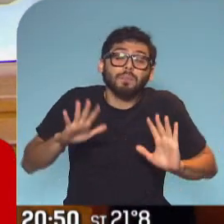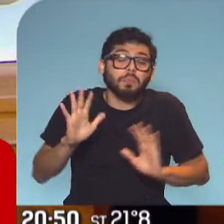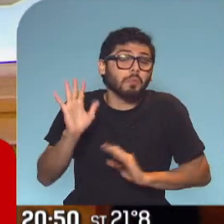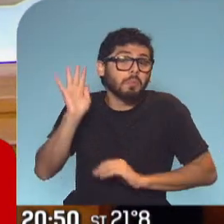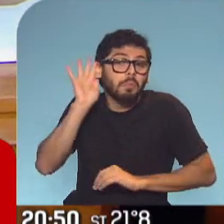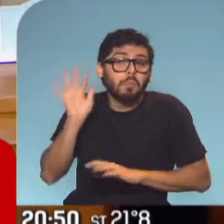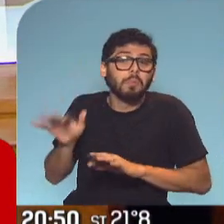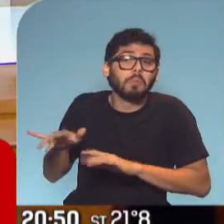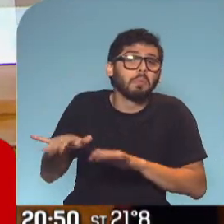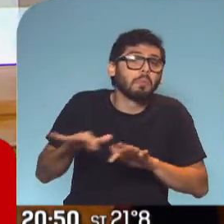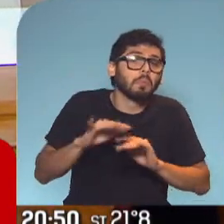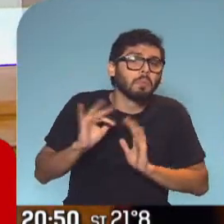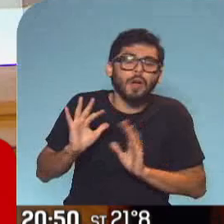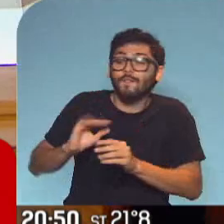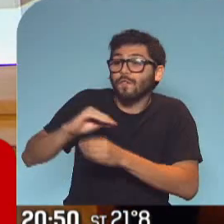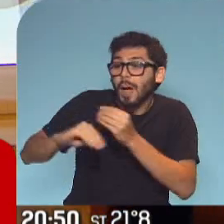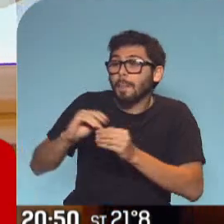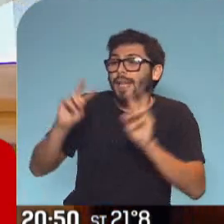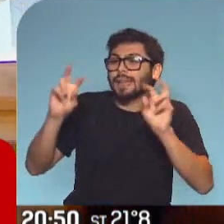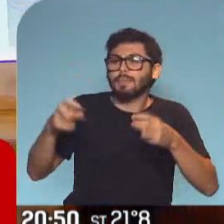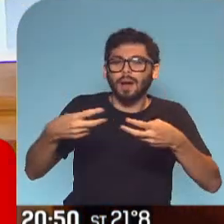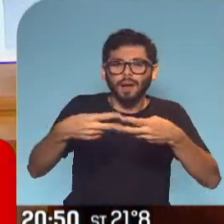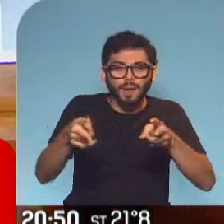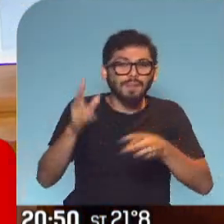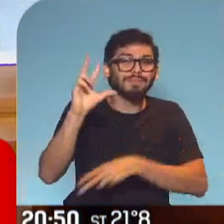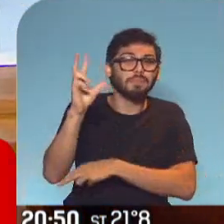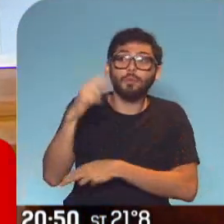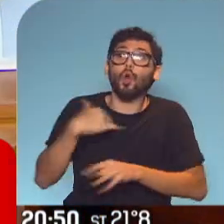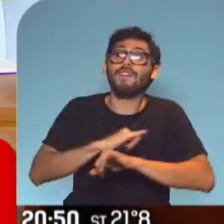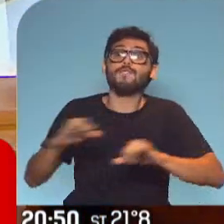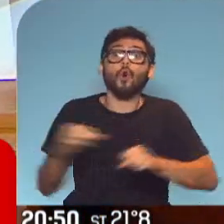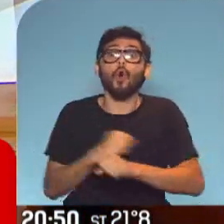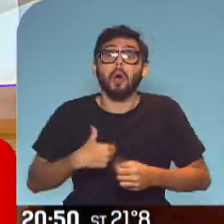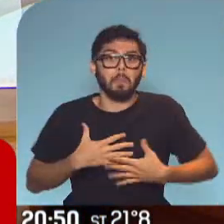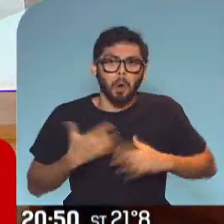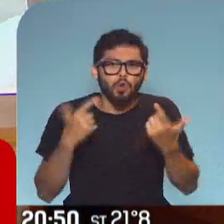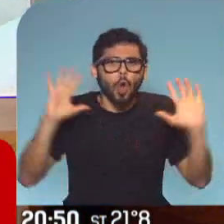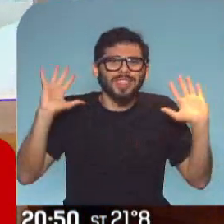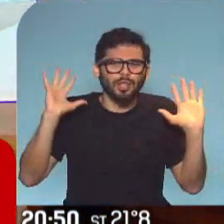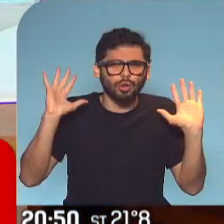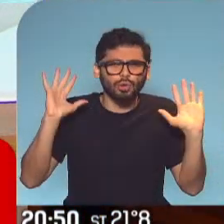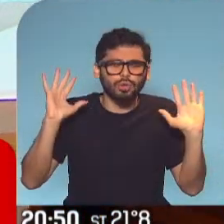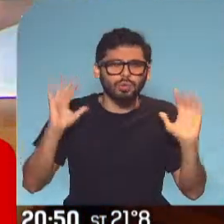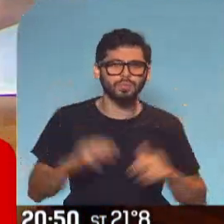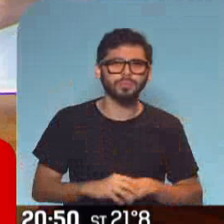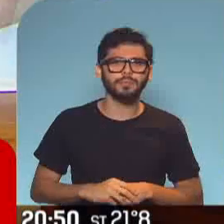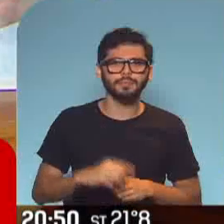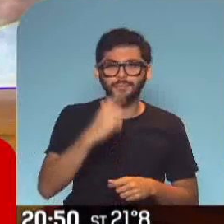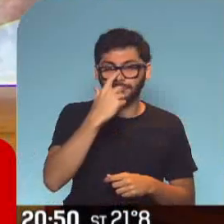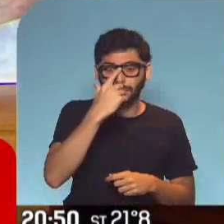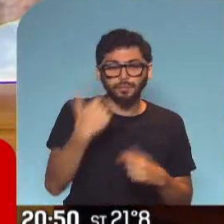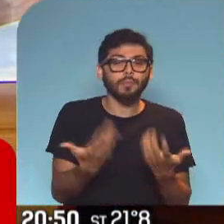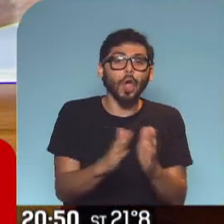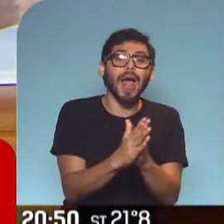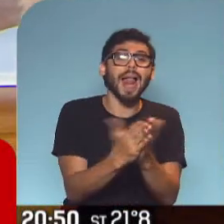en el entorno familiar respecto de los parques eólicos, pero que no tiene ninguna información al respecto. Se cierra así la pista de lo, por lo menos de lo publicado en el